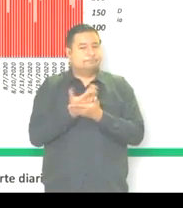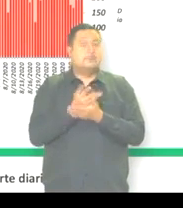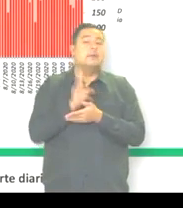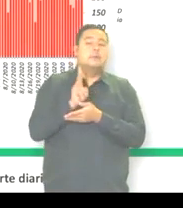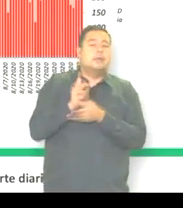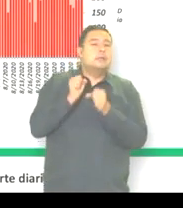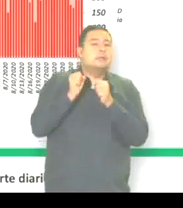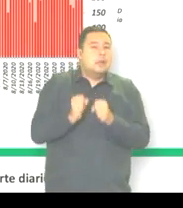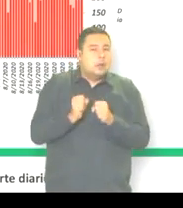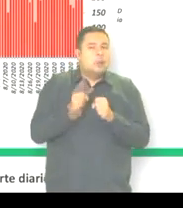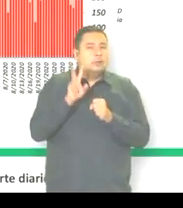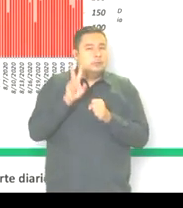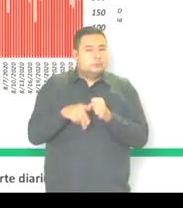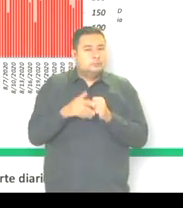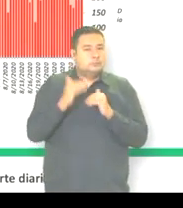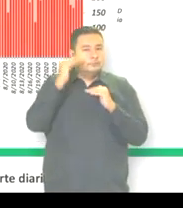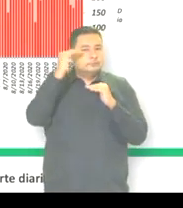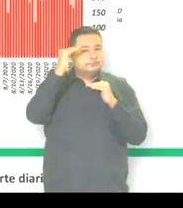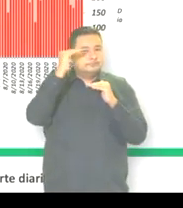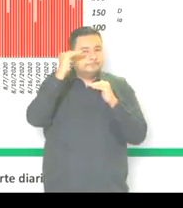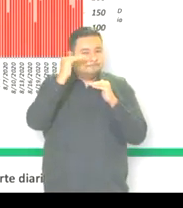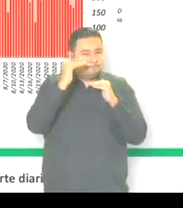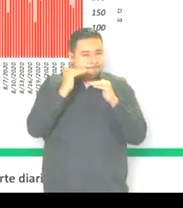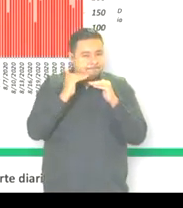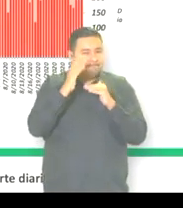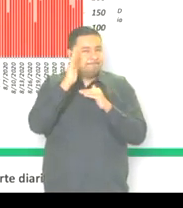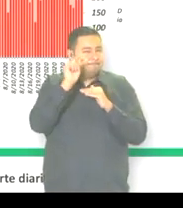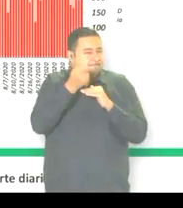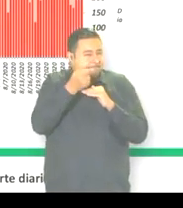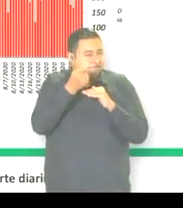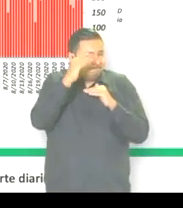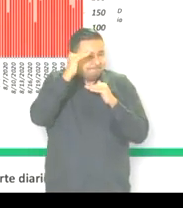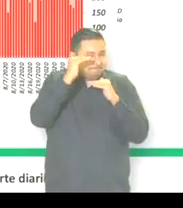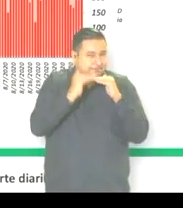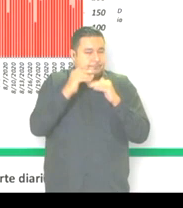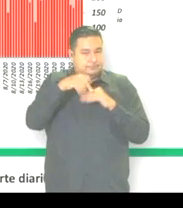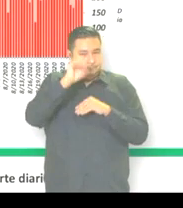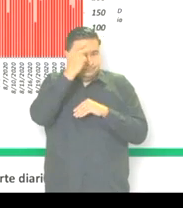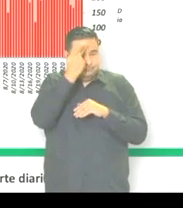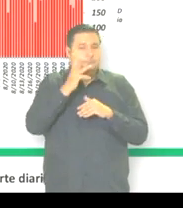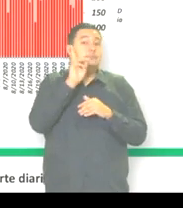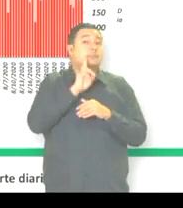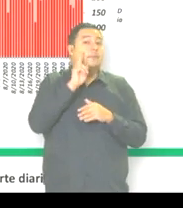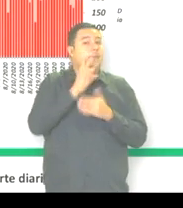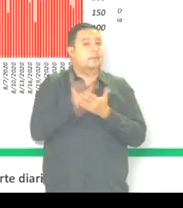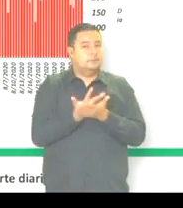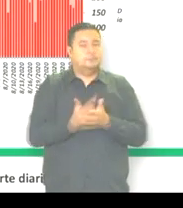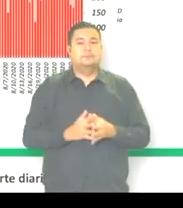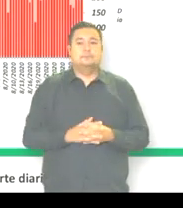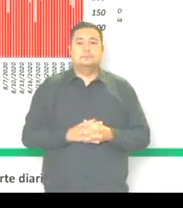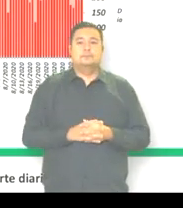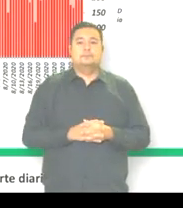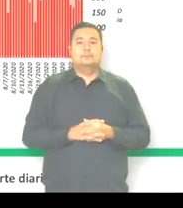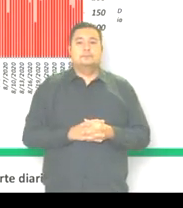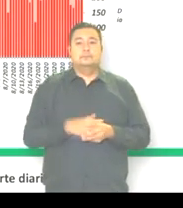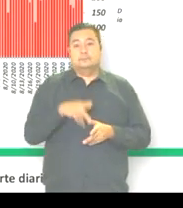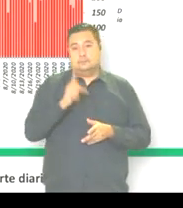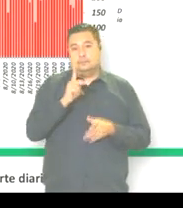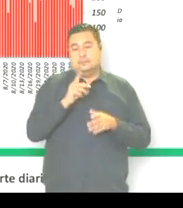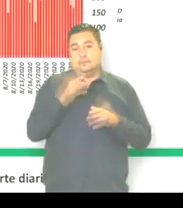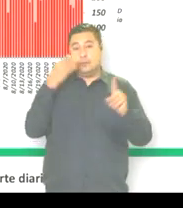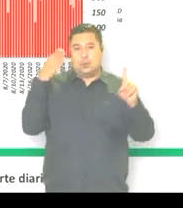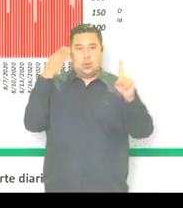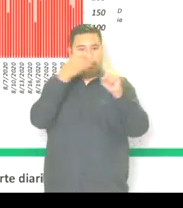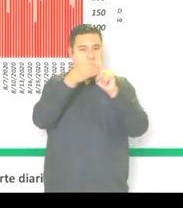con certeza que estamos en un ligero descenso de la transmisión aquí en San Luis Potosí, pero para llegar a la meta,